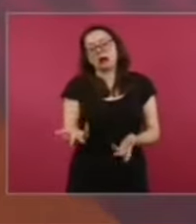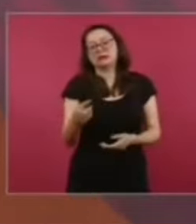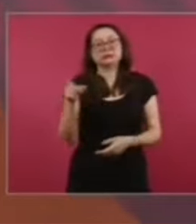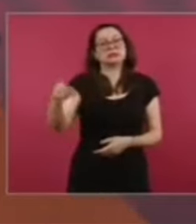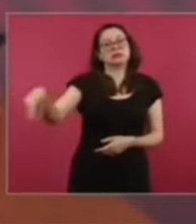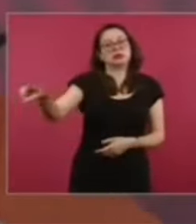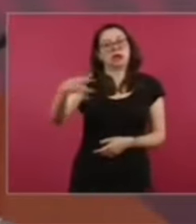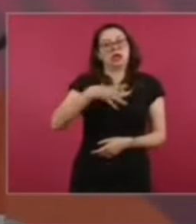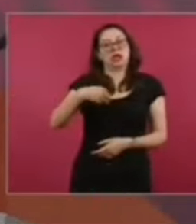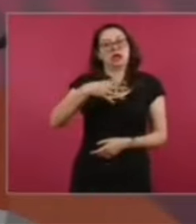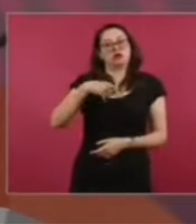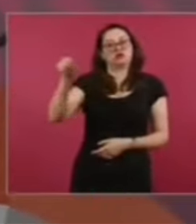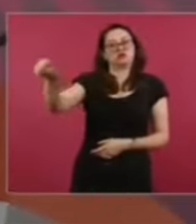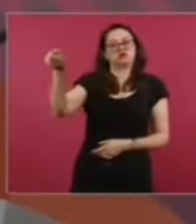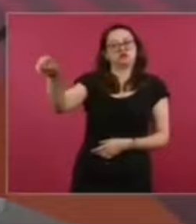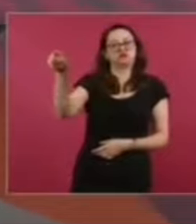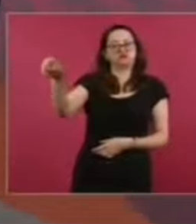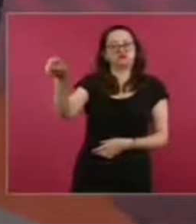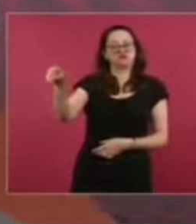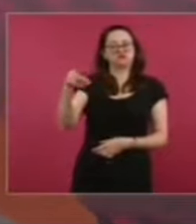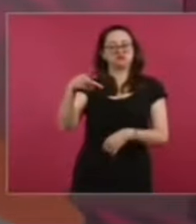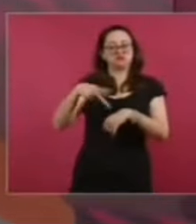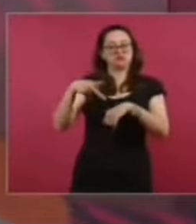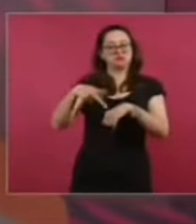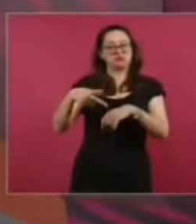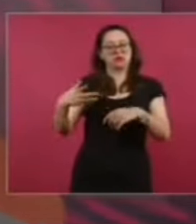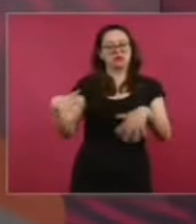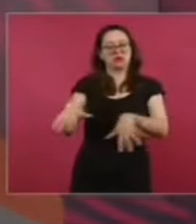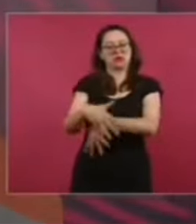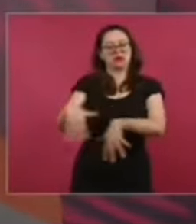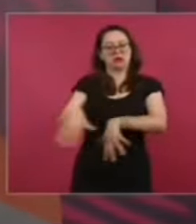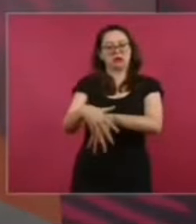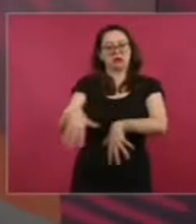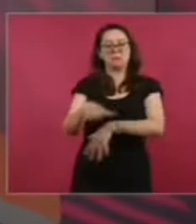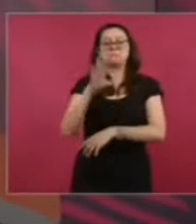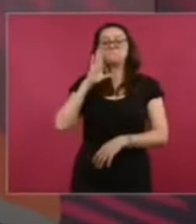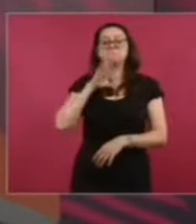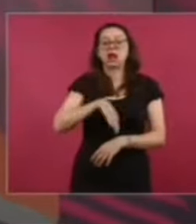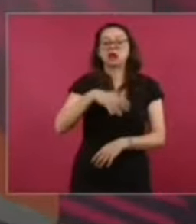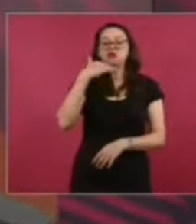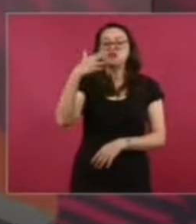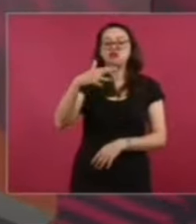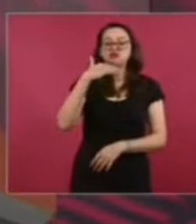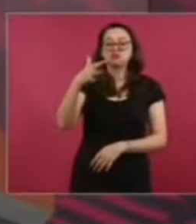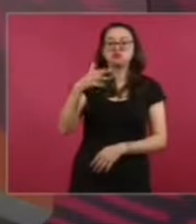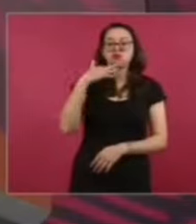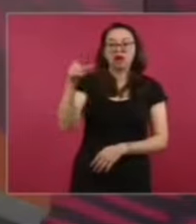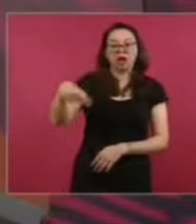vendieron no es de buena calidad y por la corrupción.